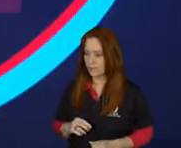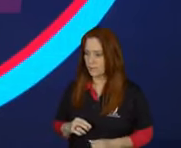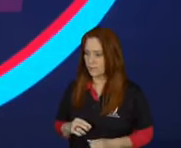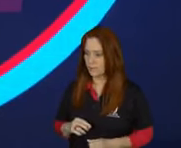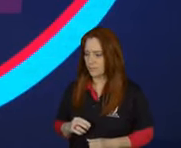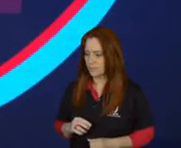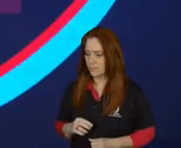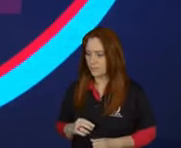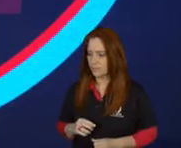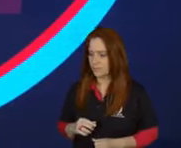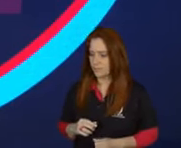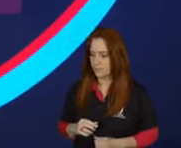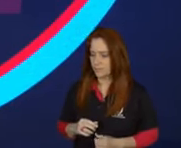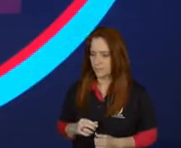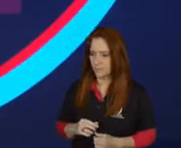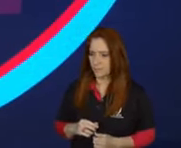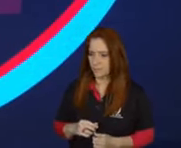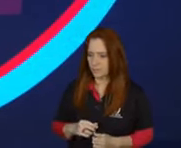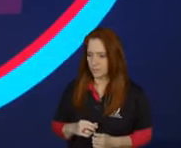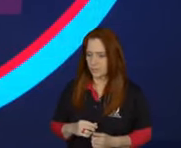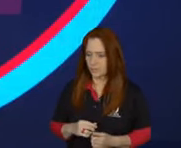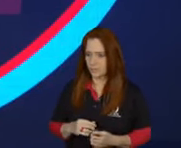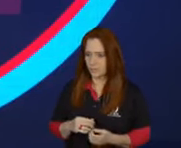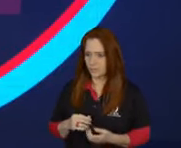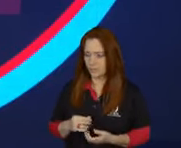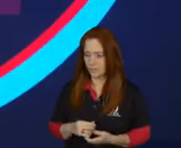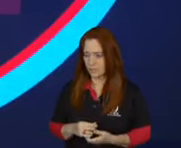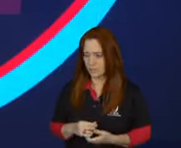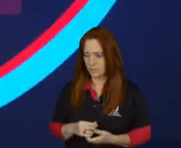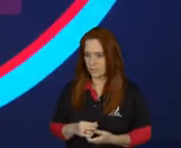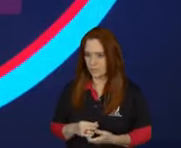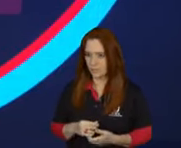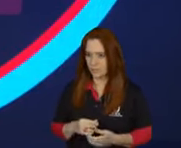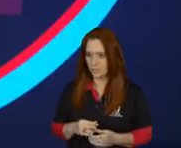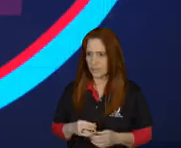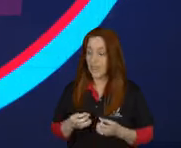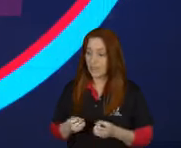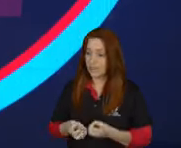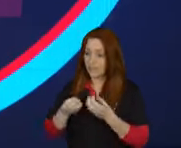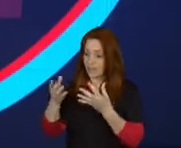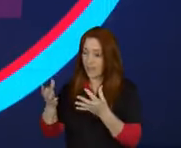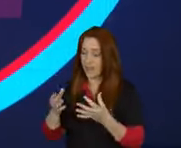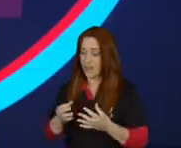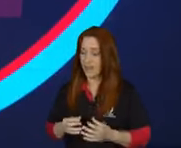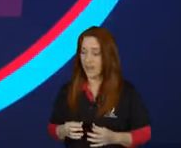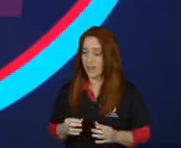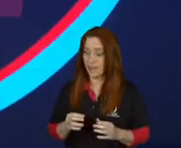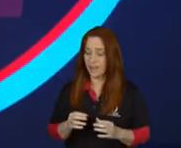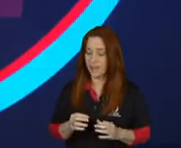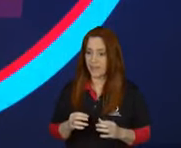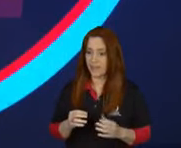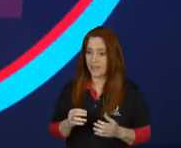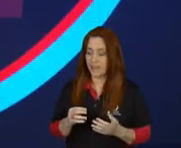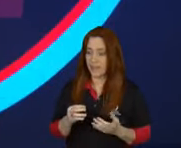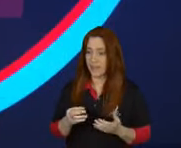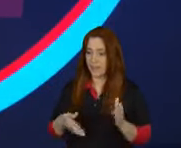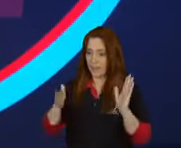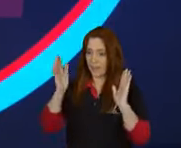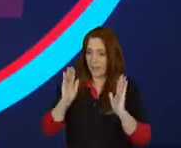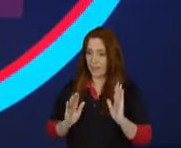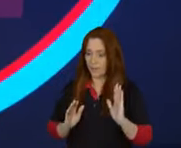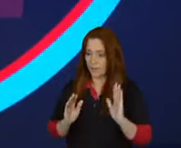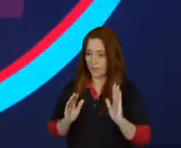vida siempre. Tributad a Jehová, oh familias de los pueblos. O sea que la honra se da en familia